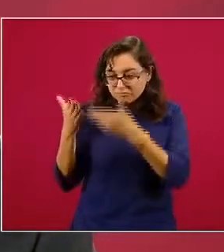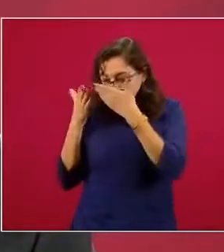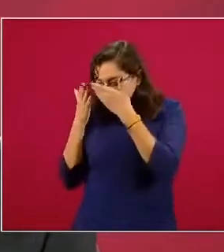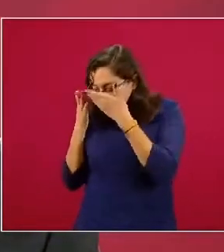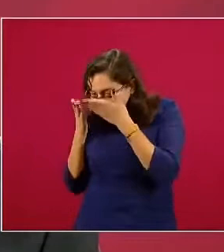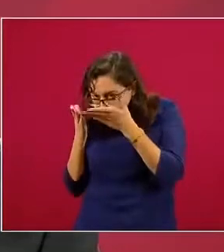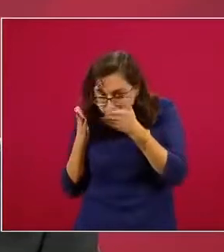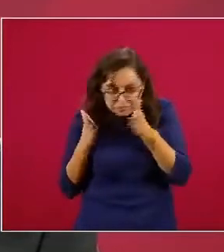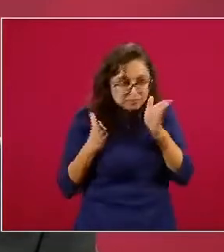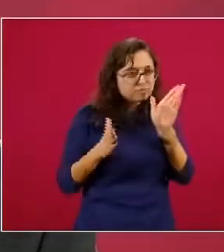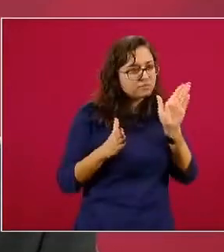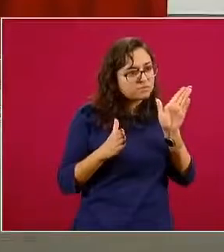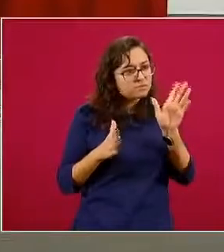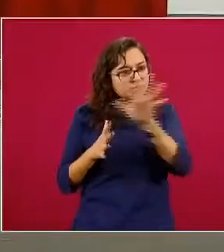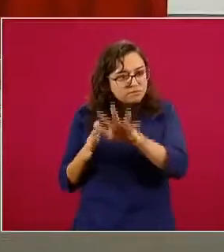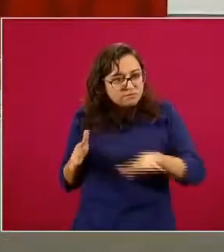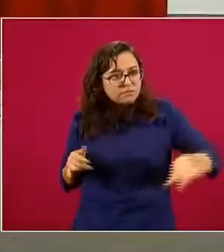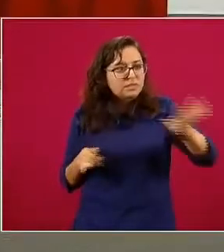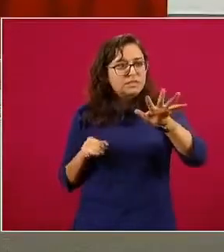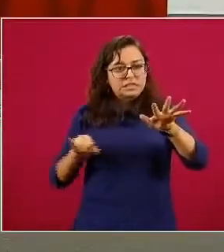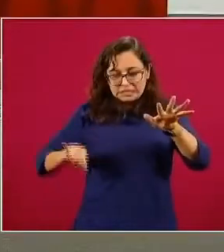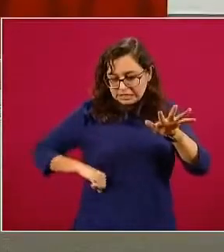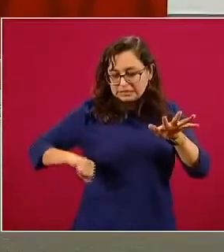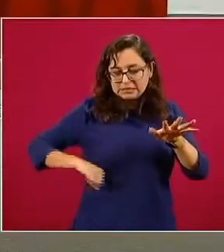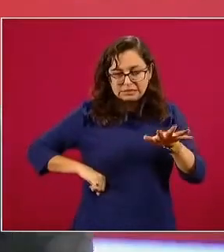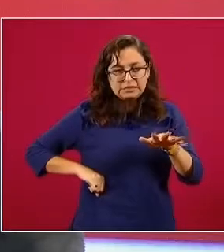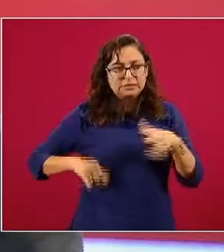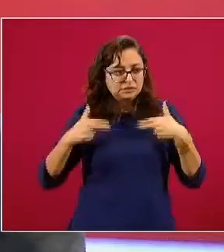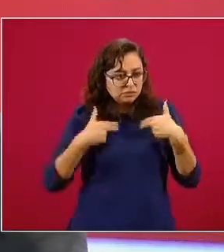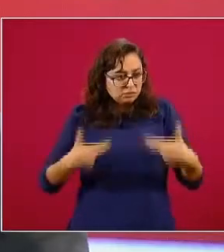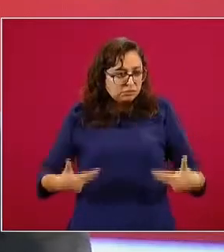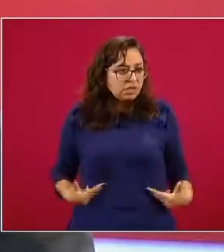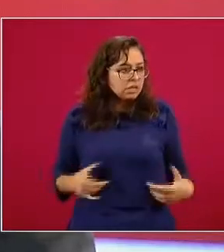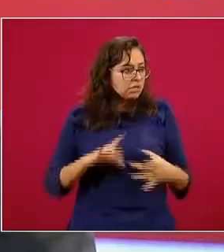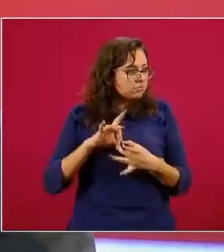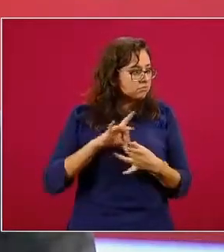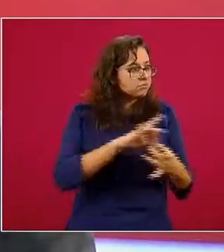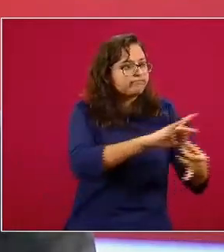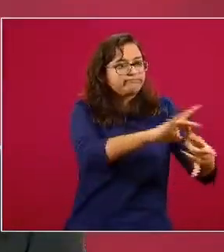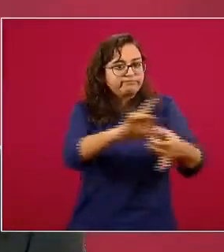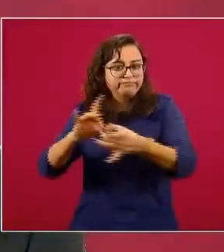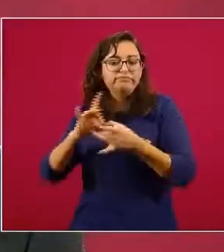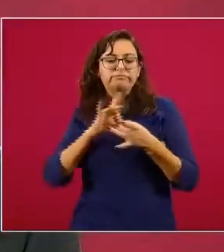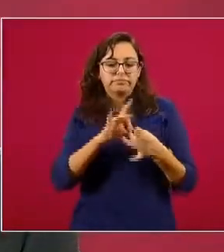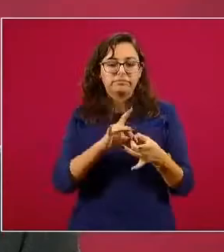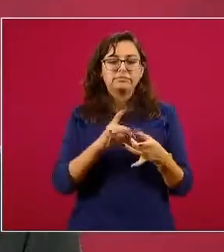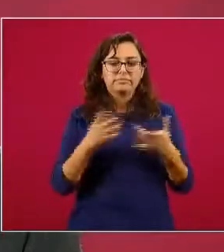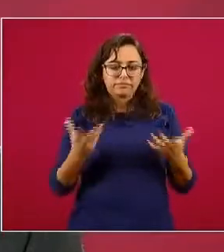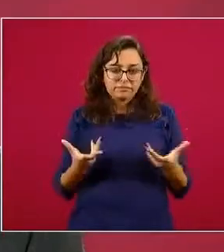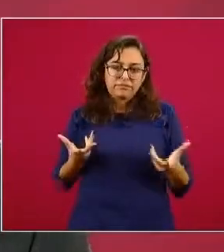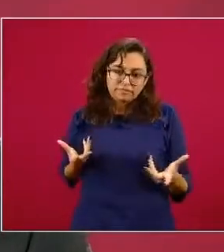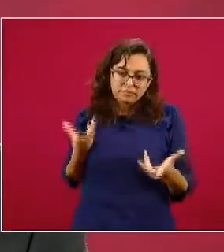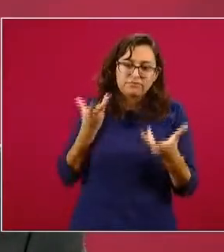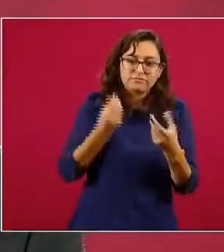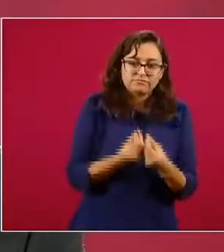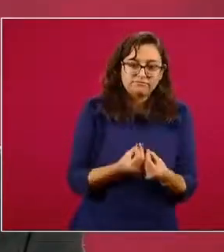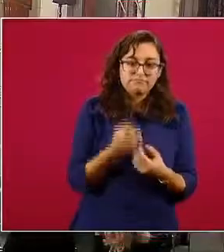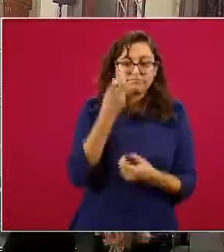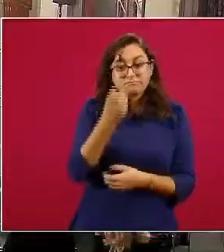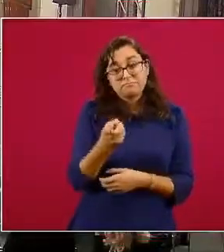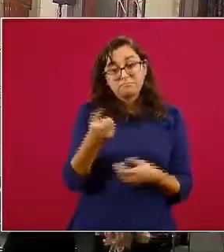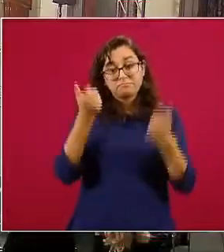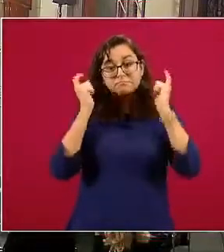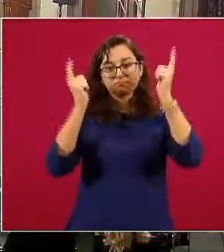el público, por el interés público, por la nación y en general por la humanidad, diría yo, y van a sumarse. Esa es mi